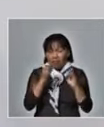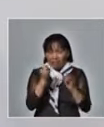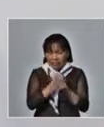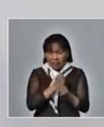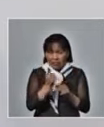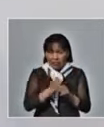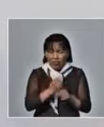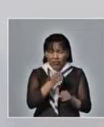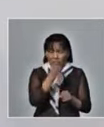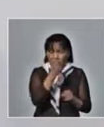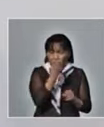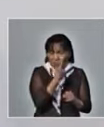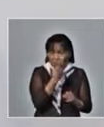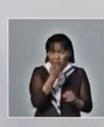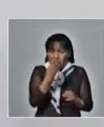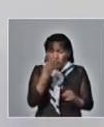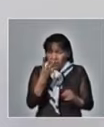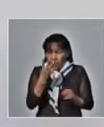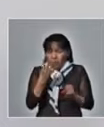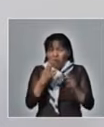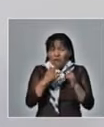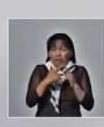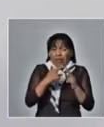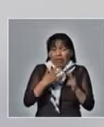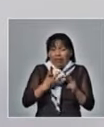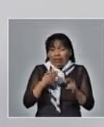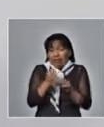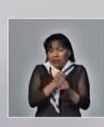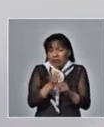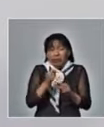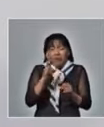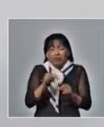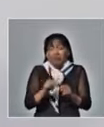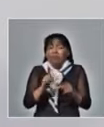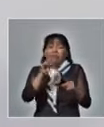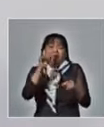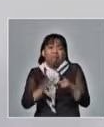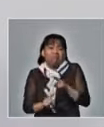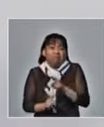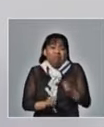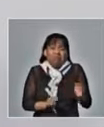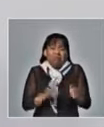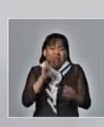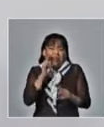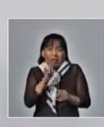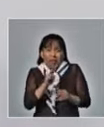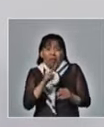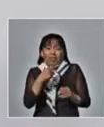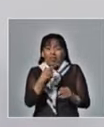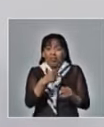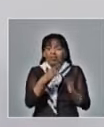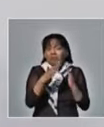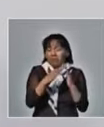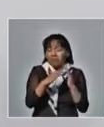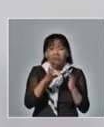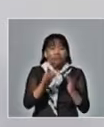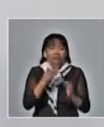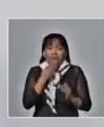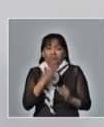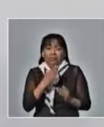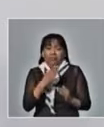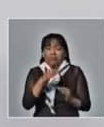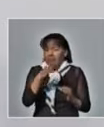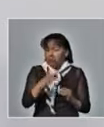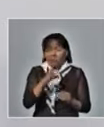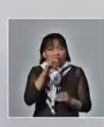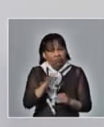cuatro hogares reporta que la tiene. Hay que enseñarle a los niños y a las niñas que eso, que muchas veces también en sus hogares, no está bien y no tienen por qué